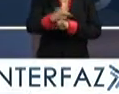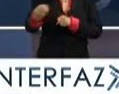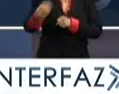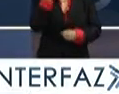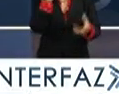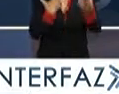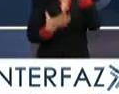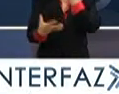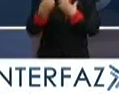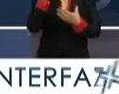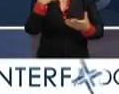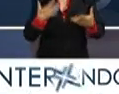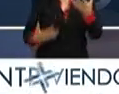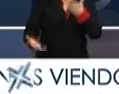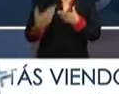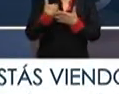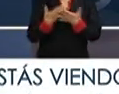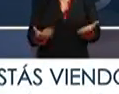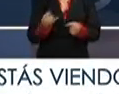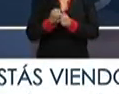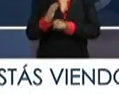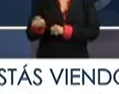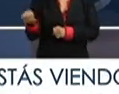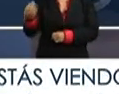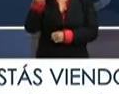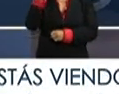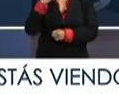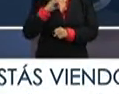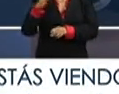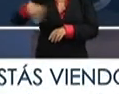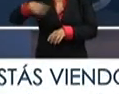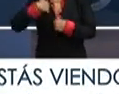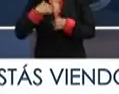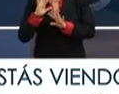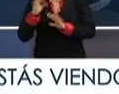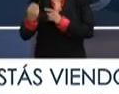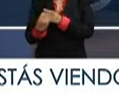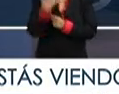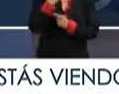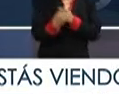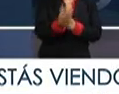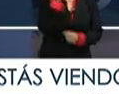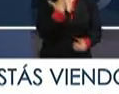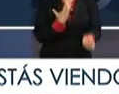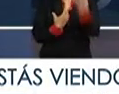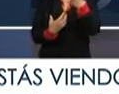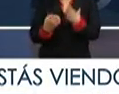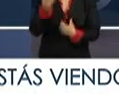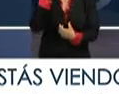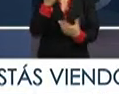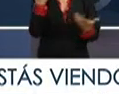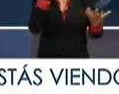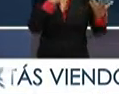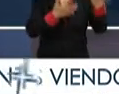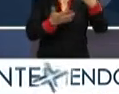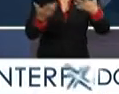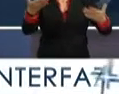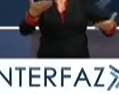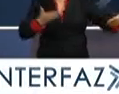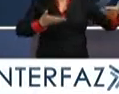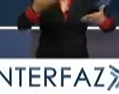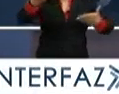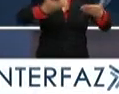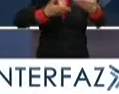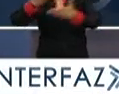mucha información. Entonces, la información hoy viene hacia nosotros. Y esto, pues, genera hasta confusión. Por eso